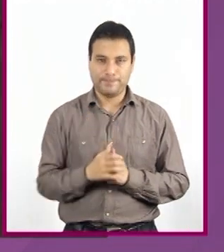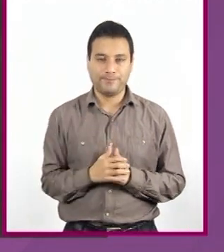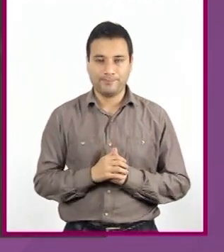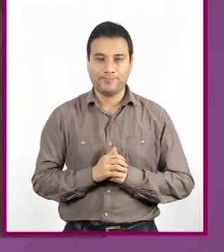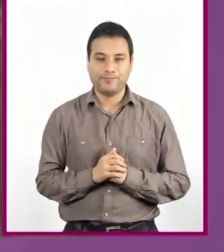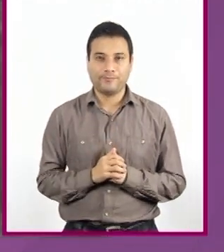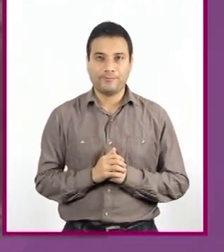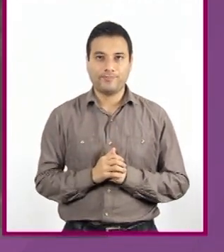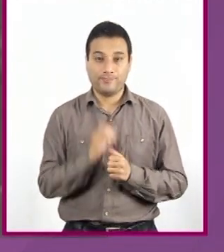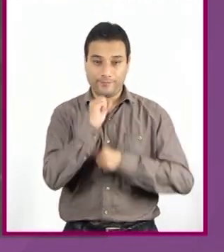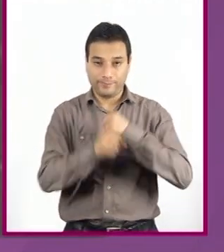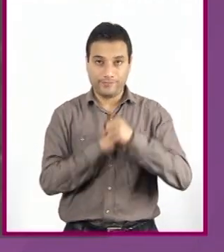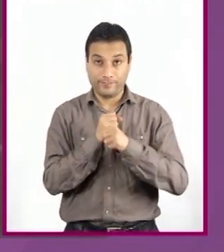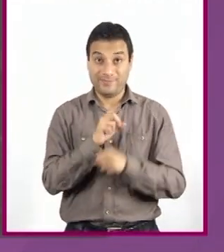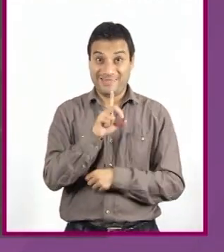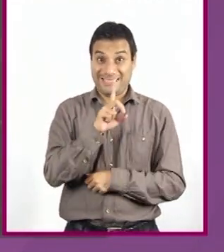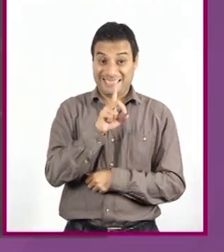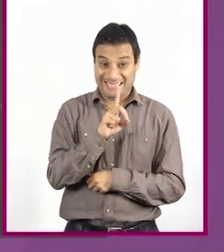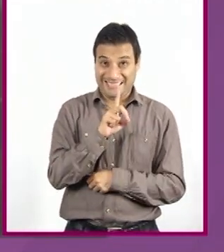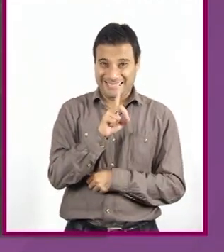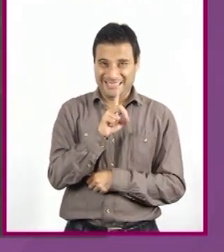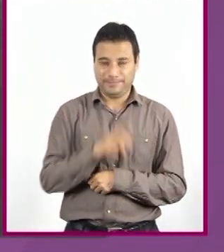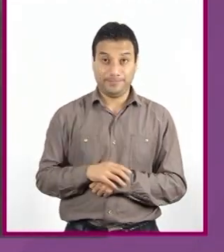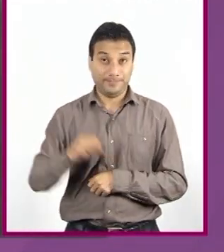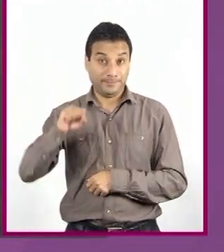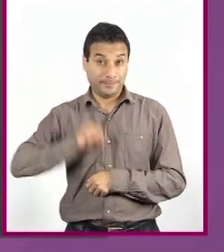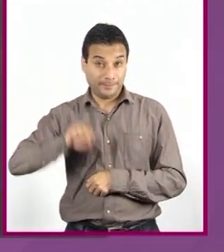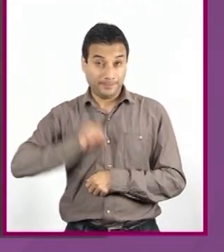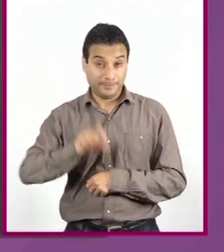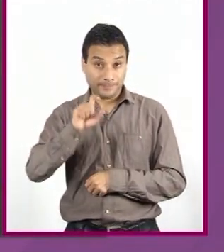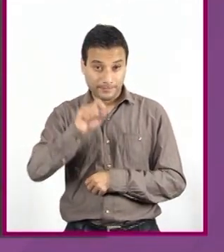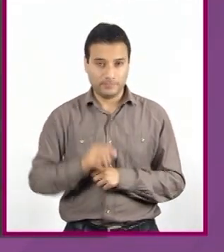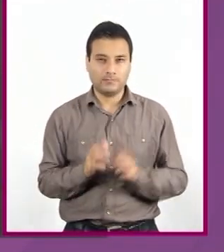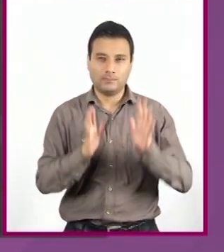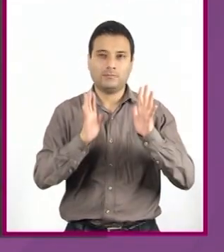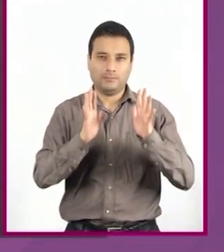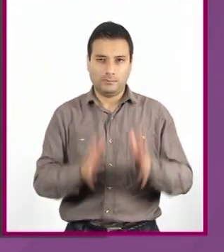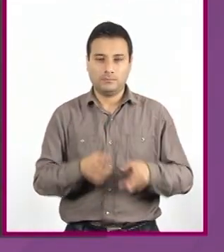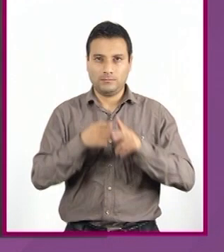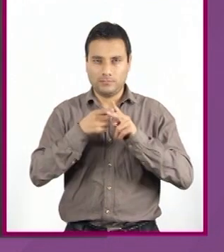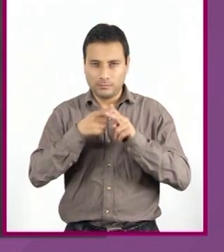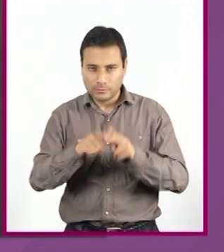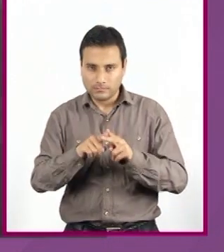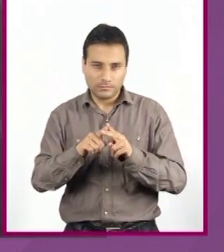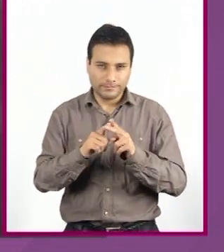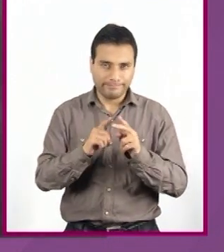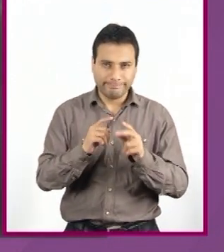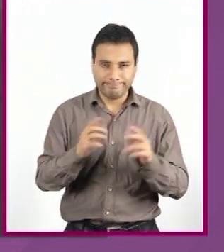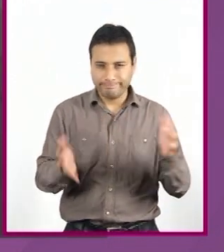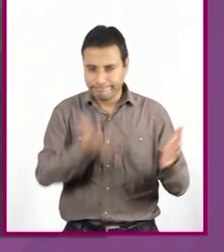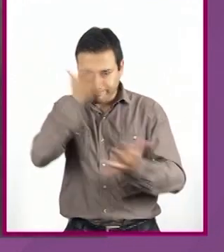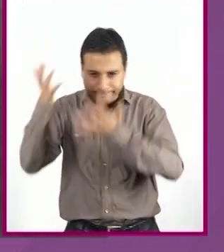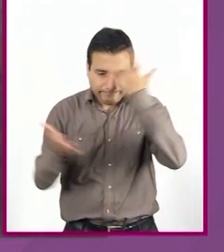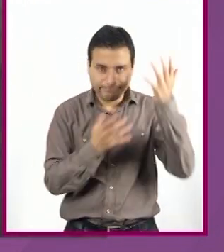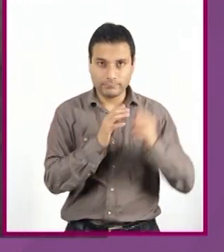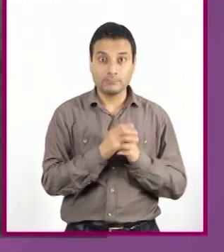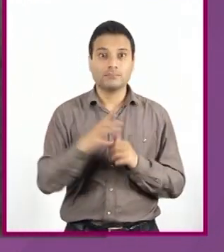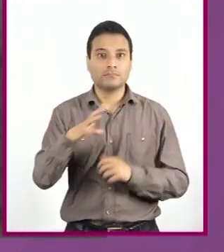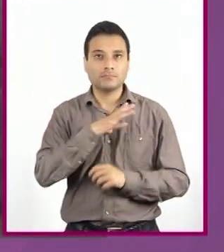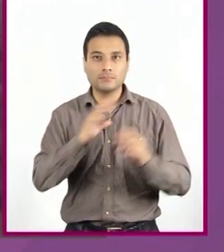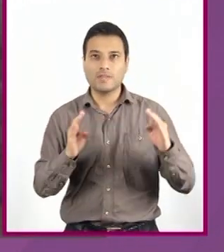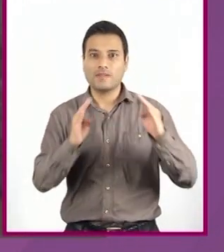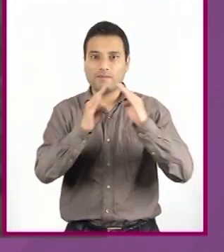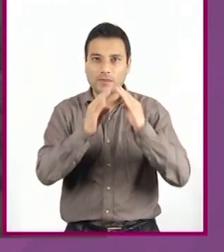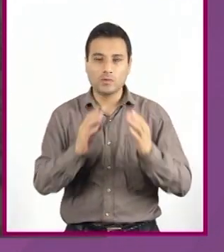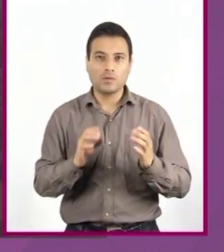A partir de los años 30 del siglo XX, se comenzó a desmontar el área y fueron reapareciendo edificios, esculturas o